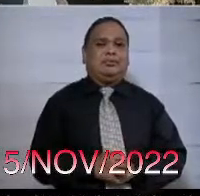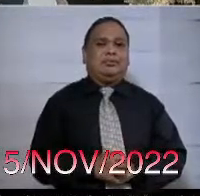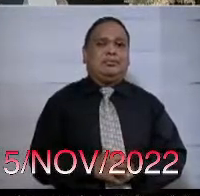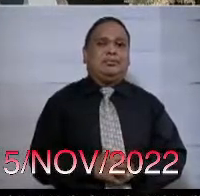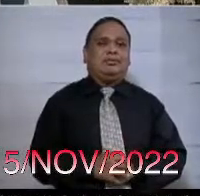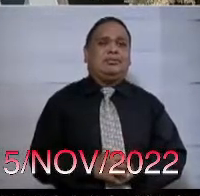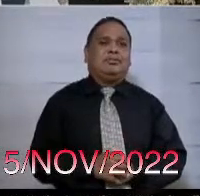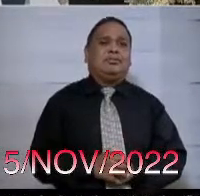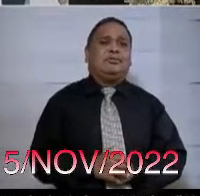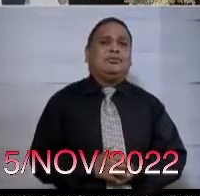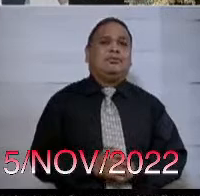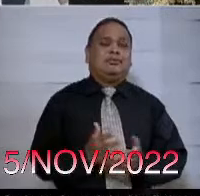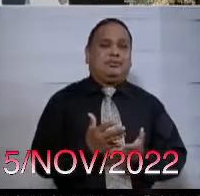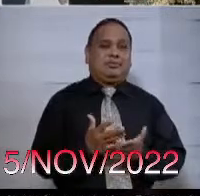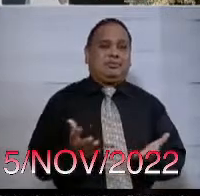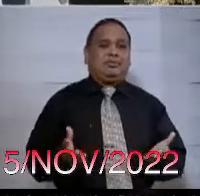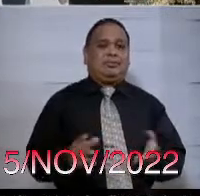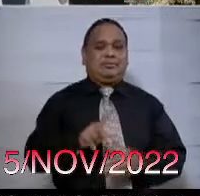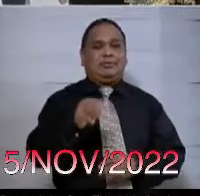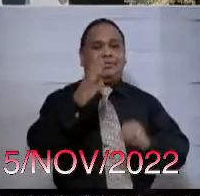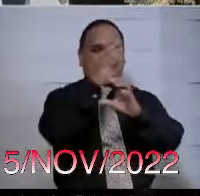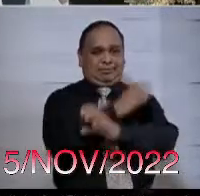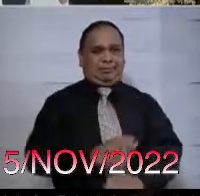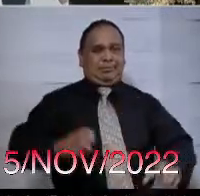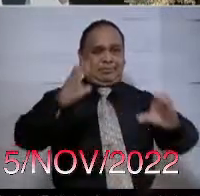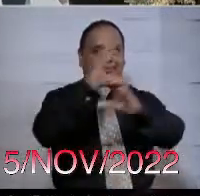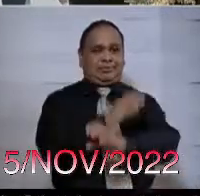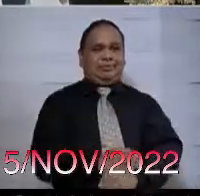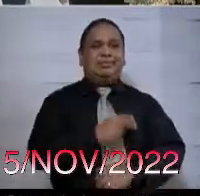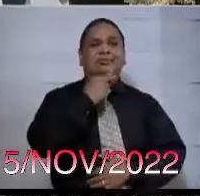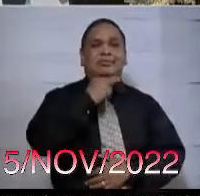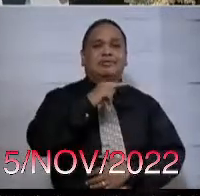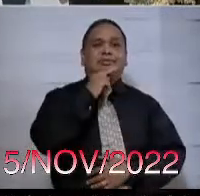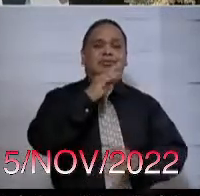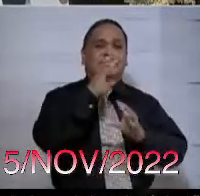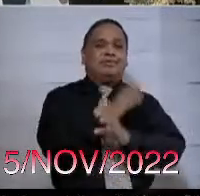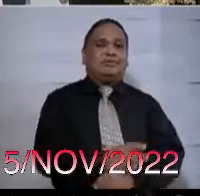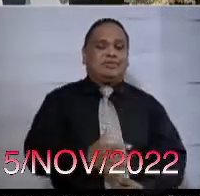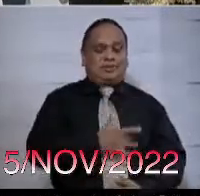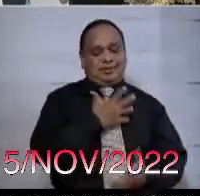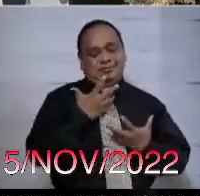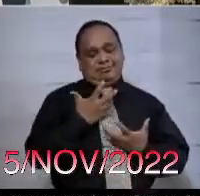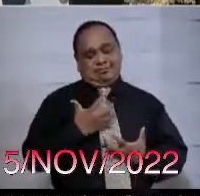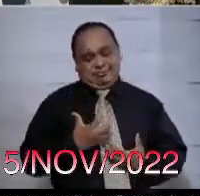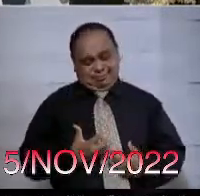Pues cantemos el villancico para despedirnos. Me dejó deprimida ver eso.